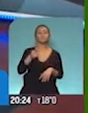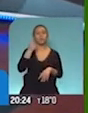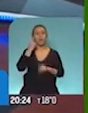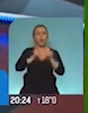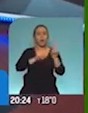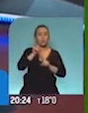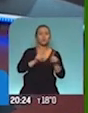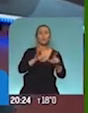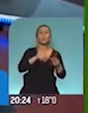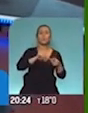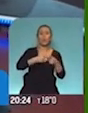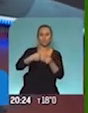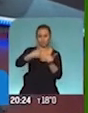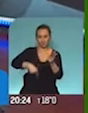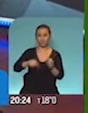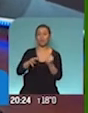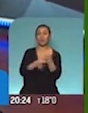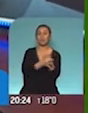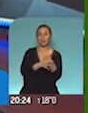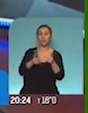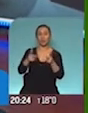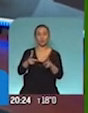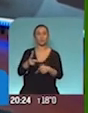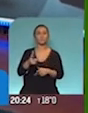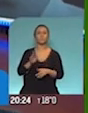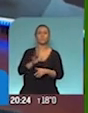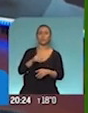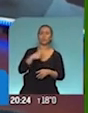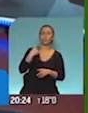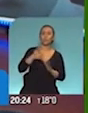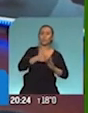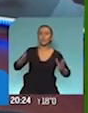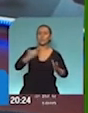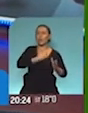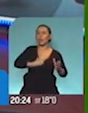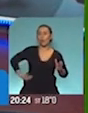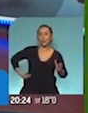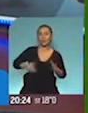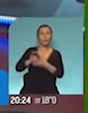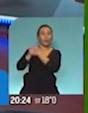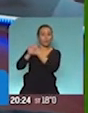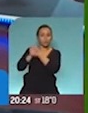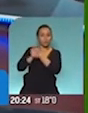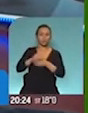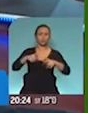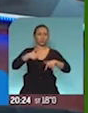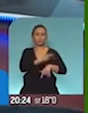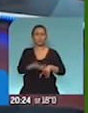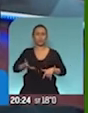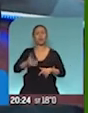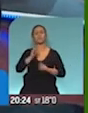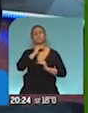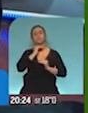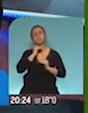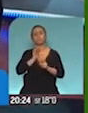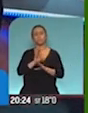conservadores de nuestro país. En ese contexto, a nosotros la verdad que no nos llama la atención